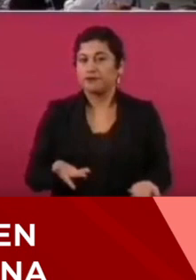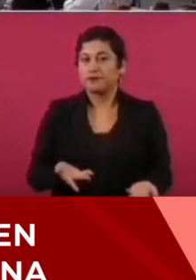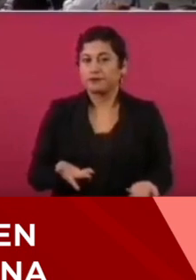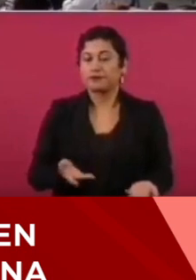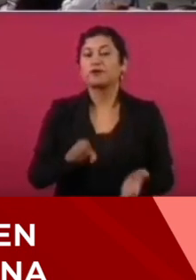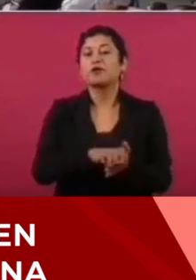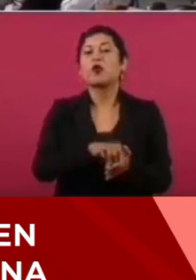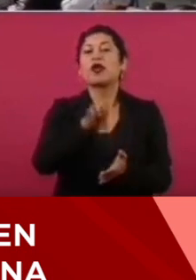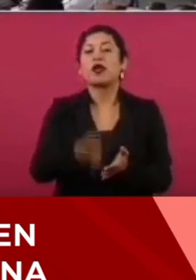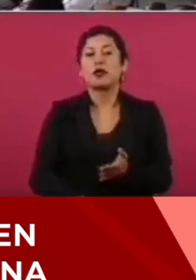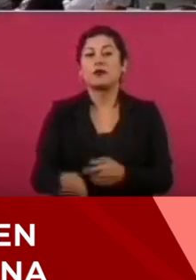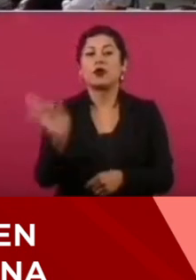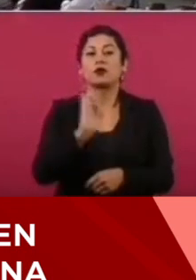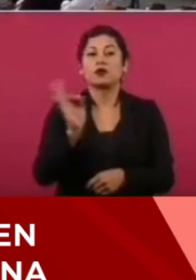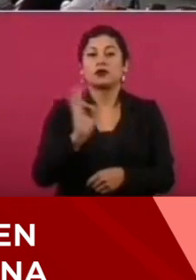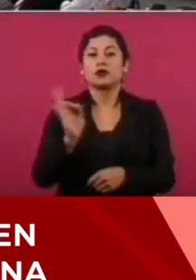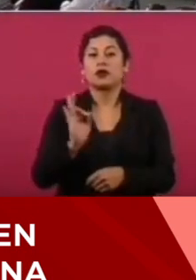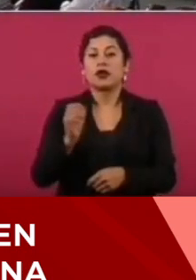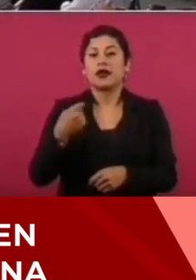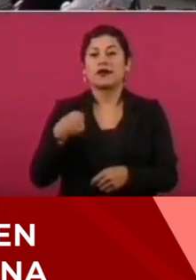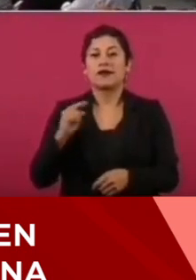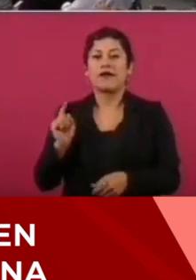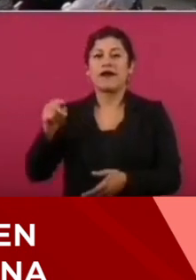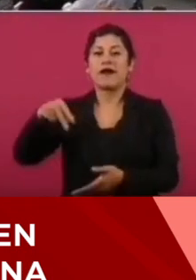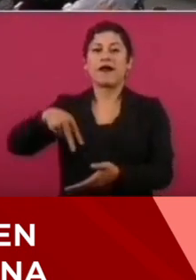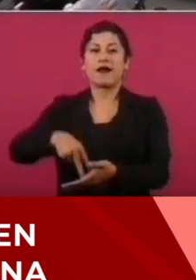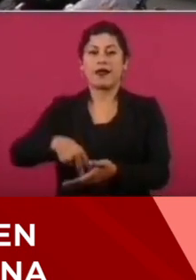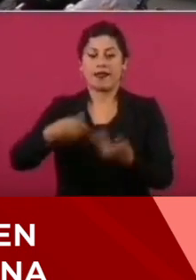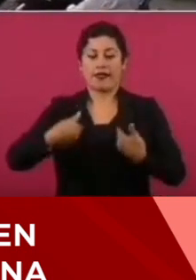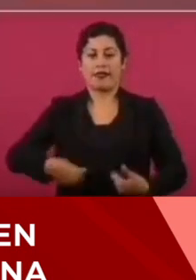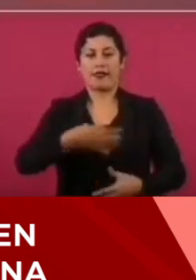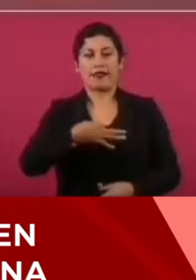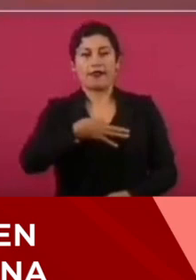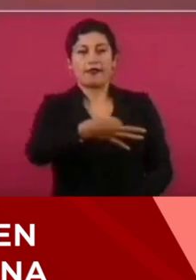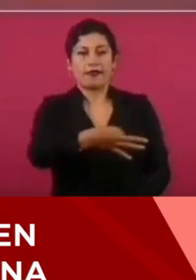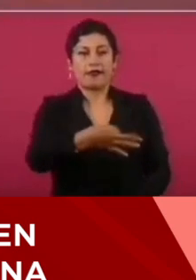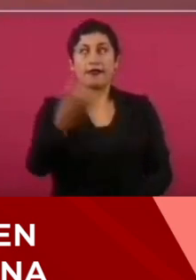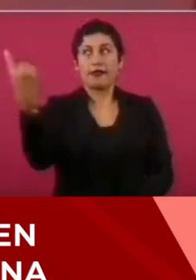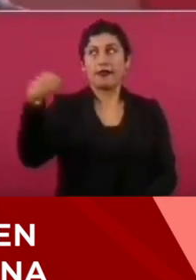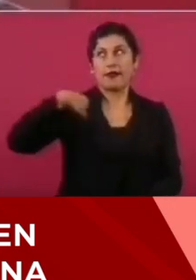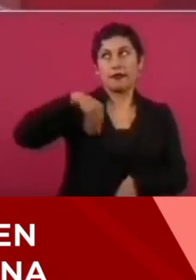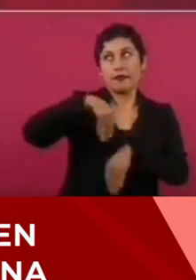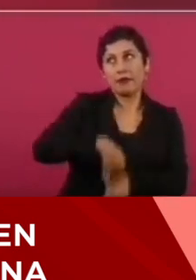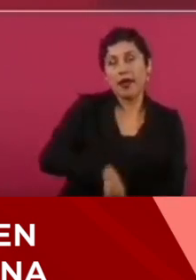traigo línea, yo soy el bueno. Sí, tú eres el bueno,